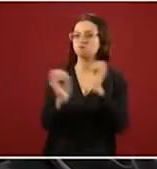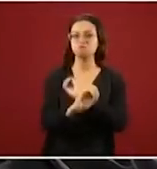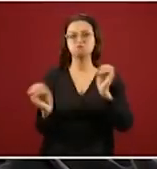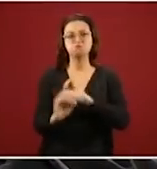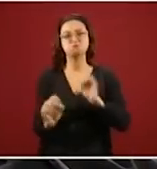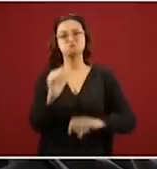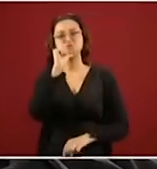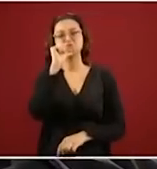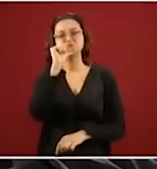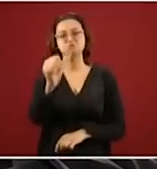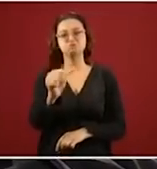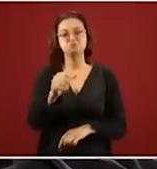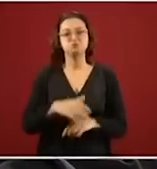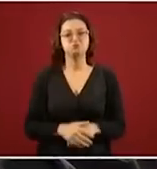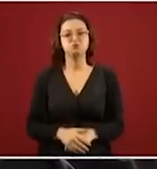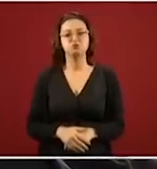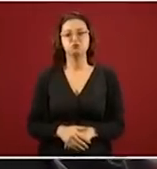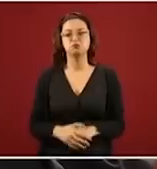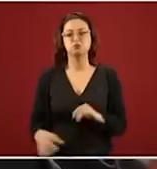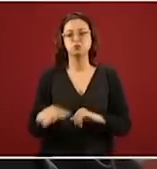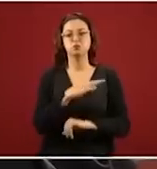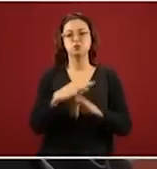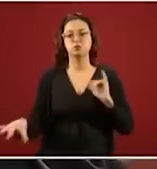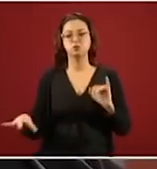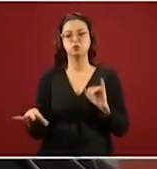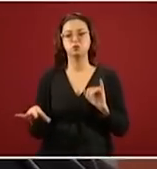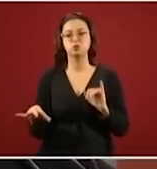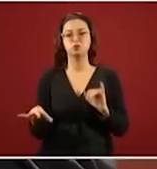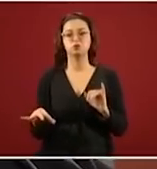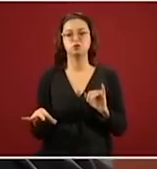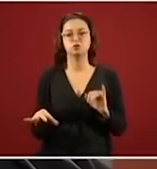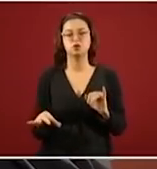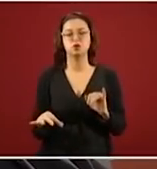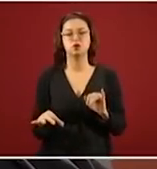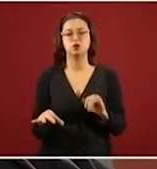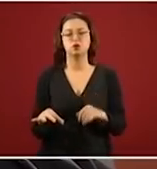mexico la última fue la universidad metropolitana